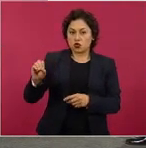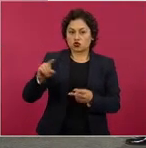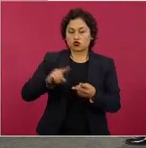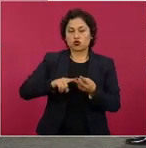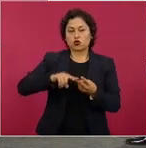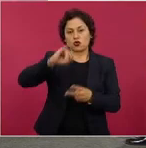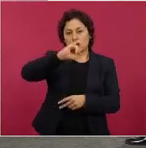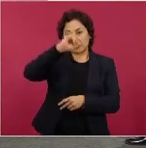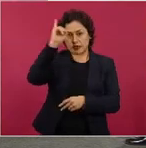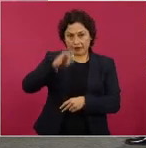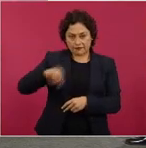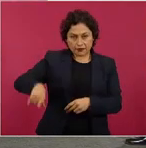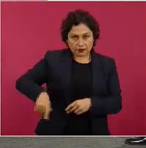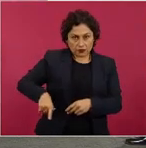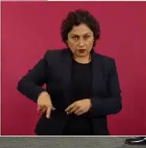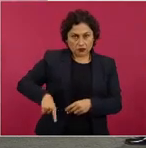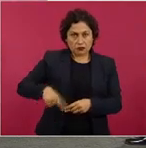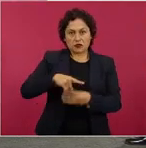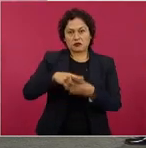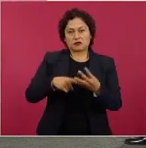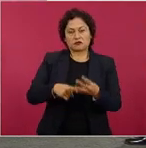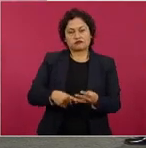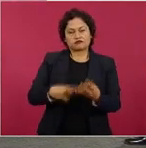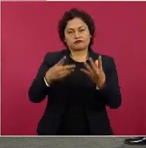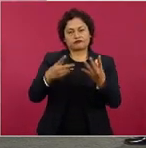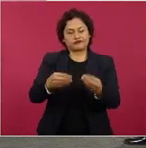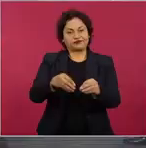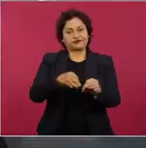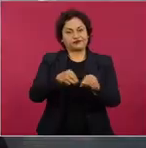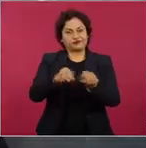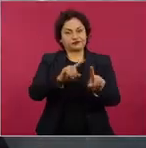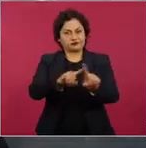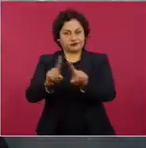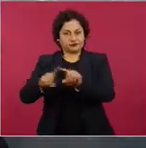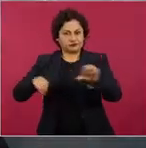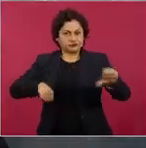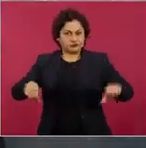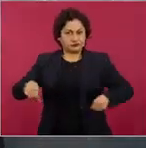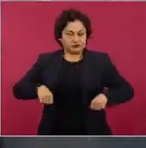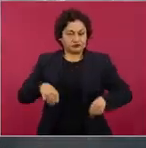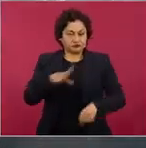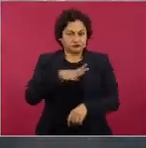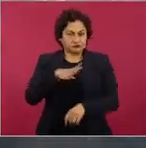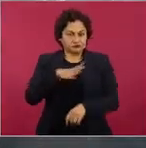gobierno, y tengo bastante actividad.